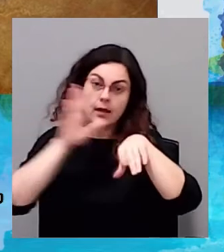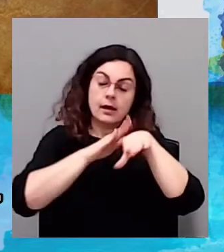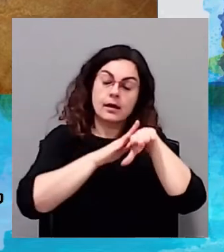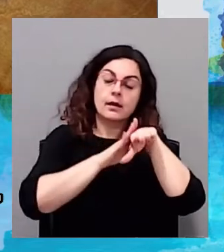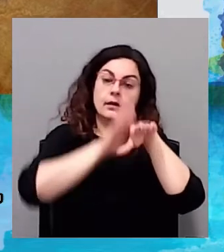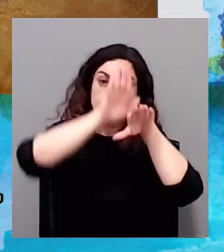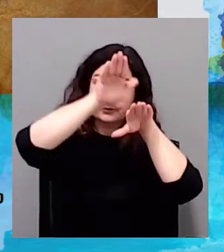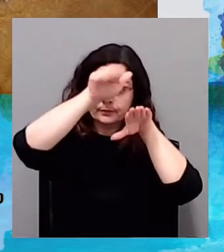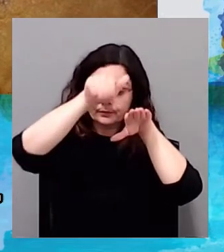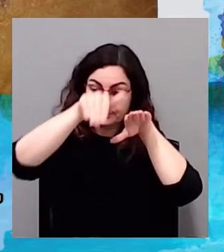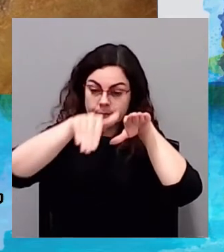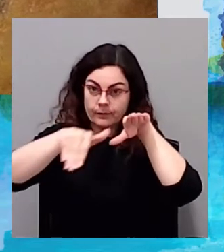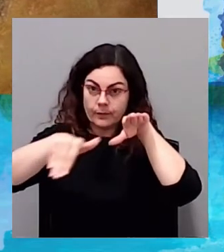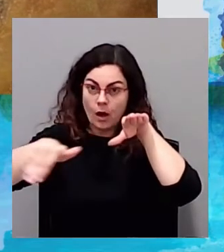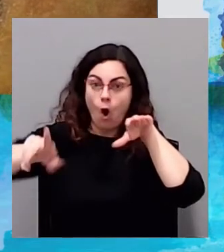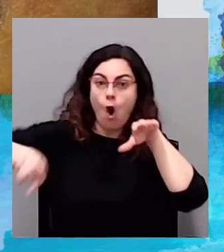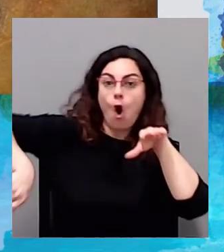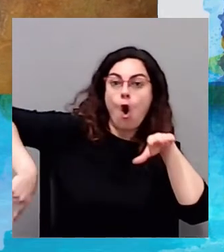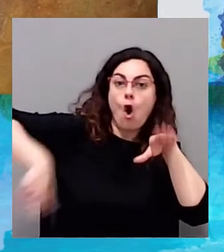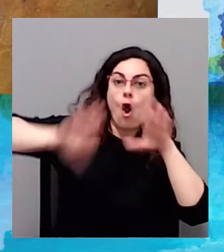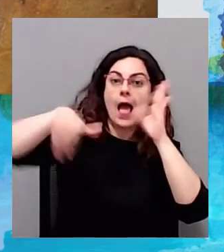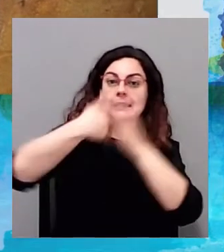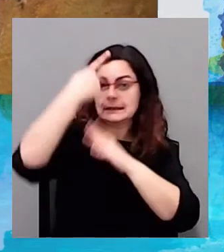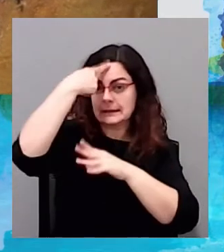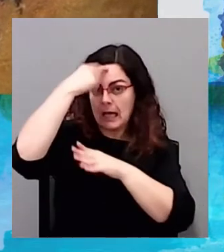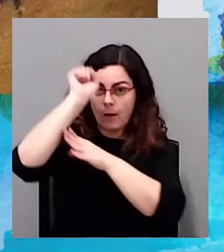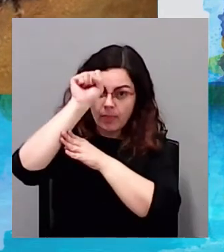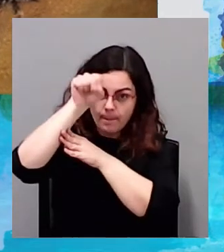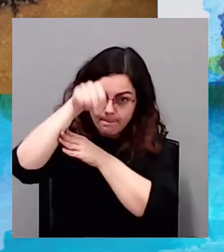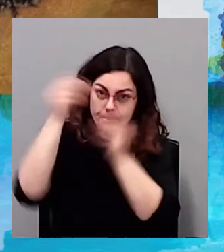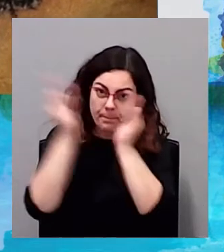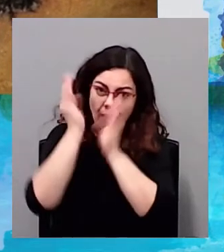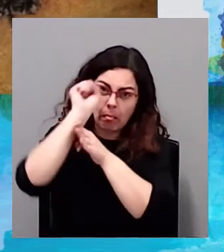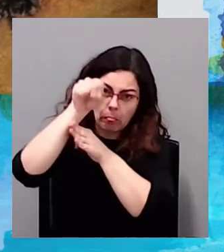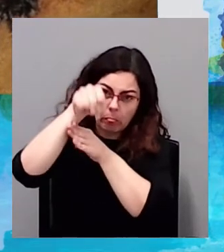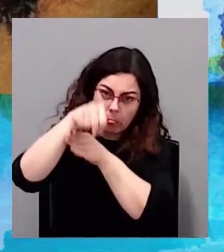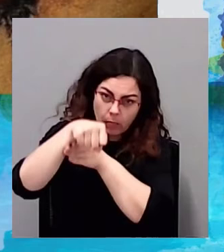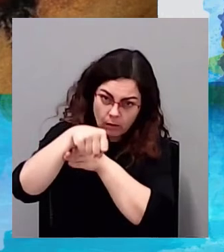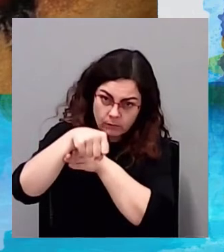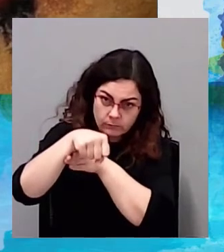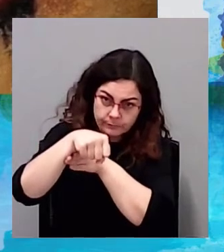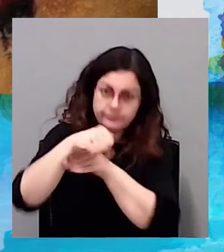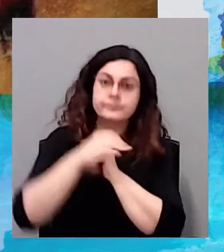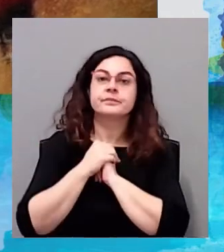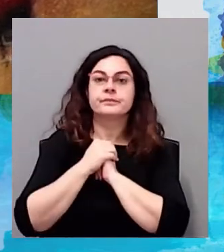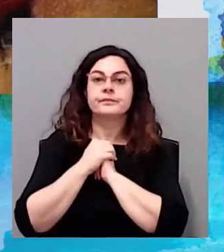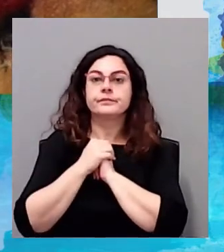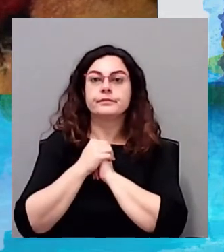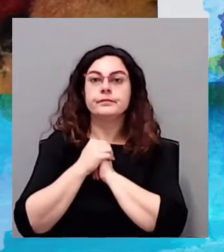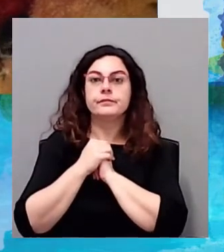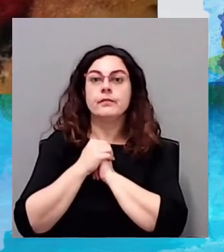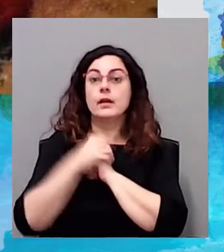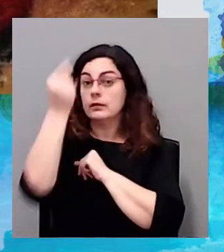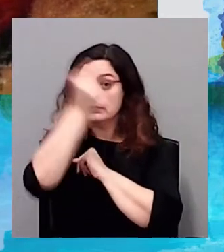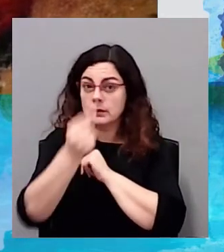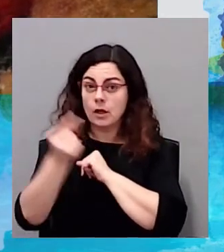cola desdibujada hasta la cabeza, pequeña y agachada, al otro extremo del cuerpo, dibujando la característica